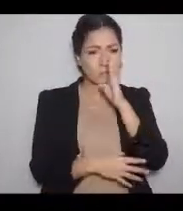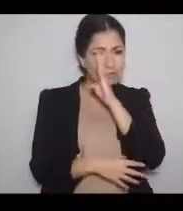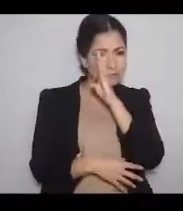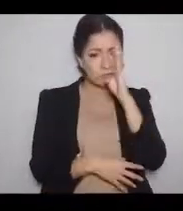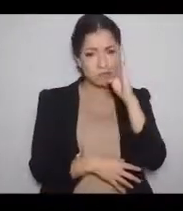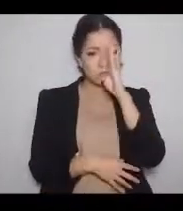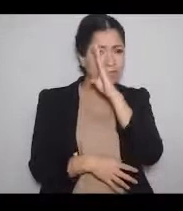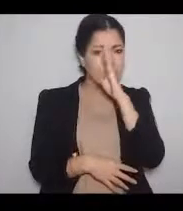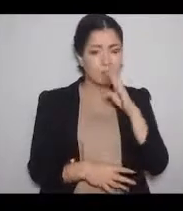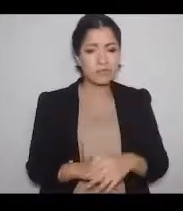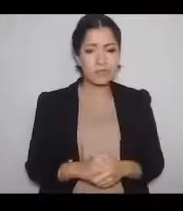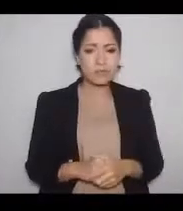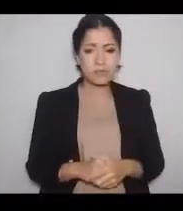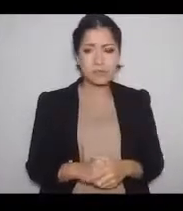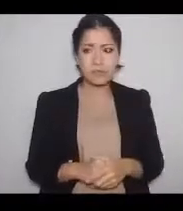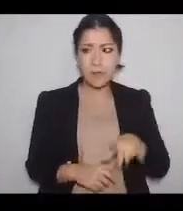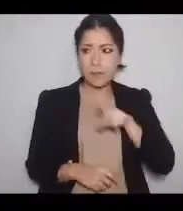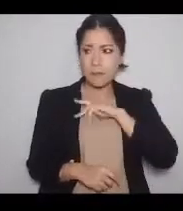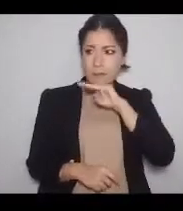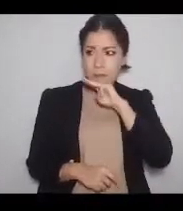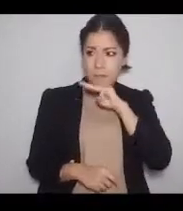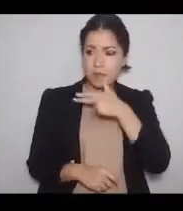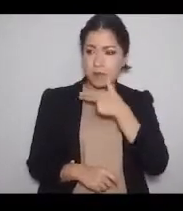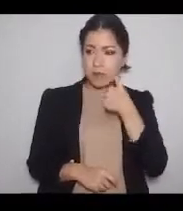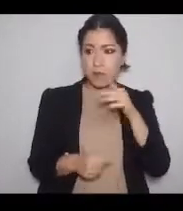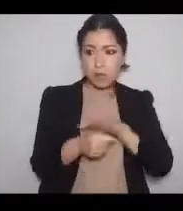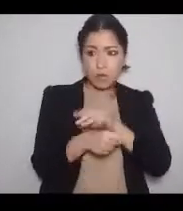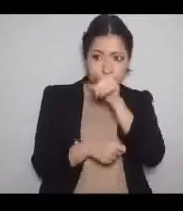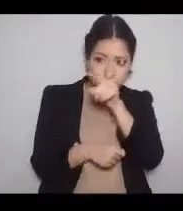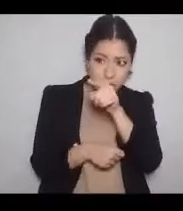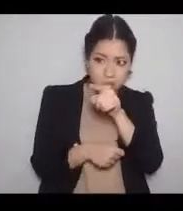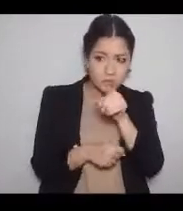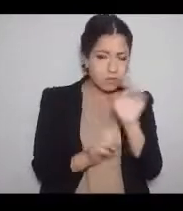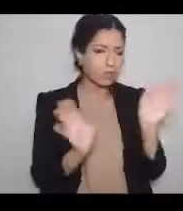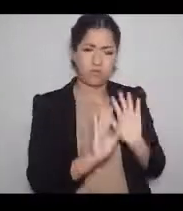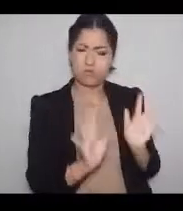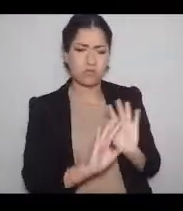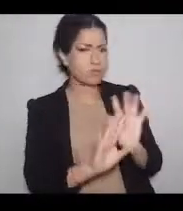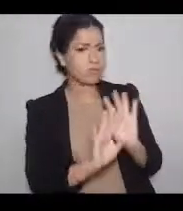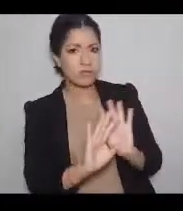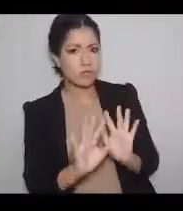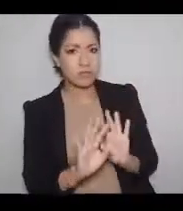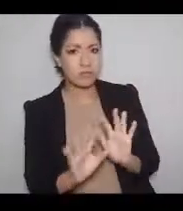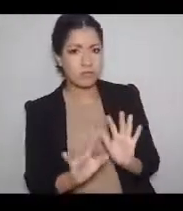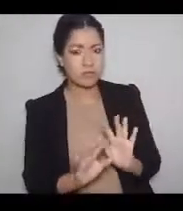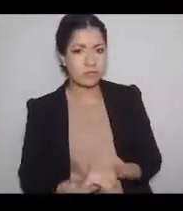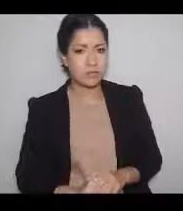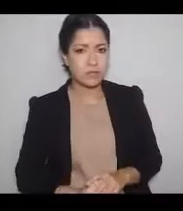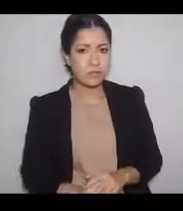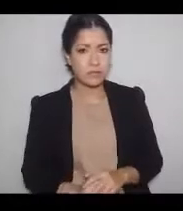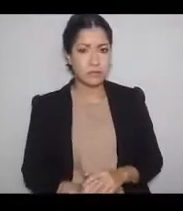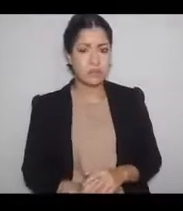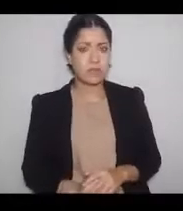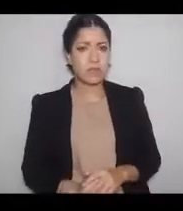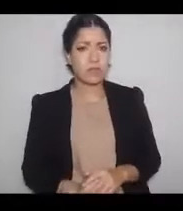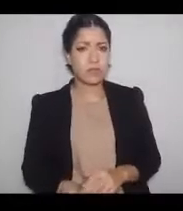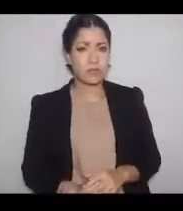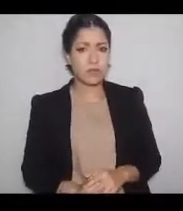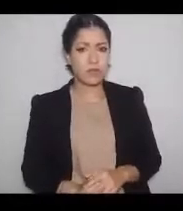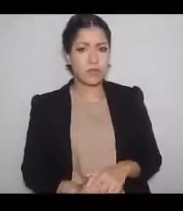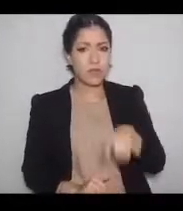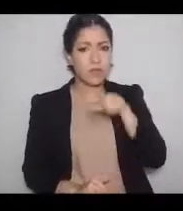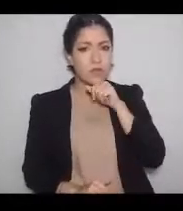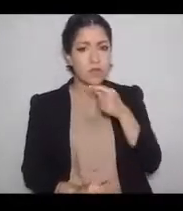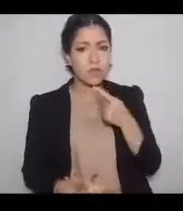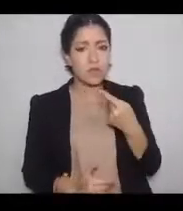No. Era una esclerosis galopante. No quería morir paralítica. Era